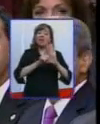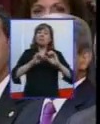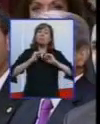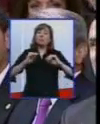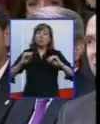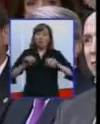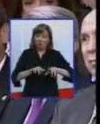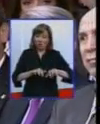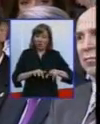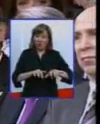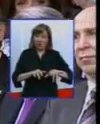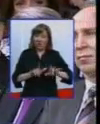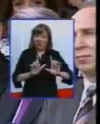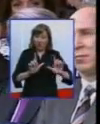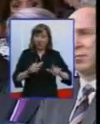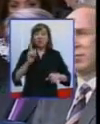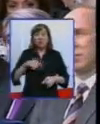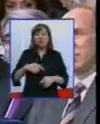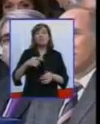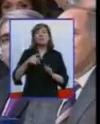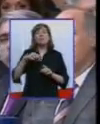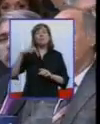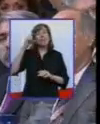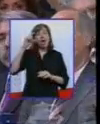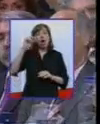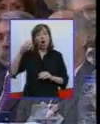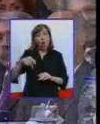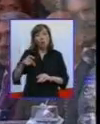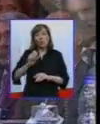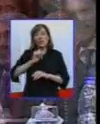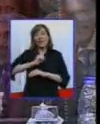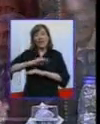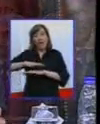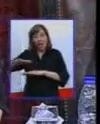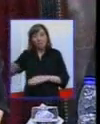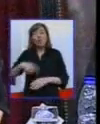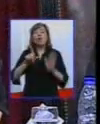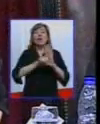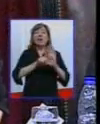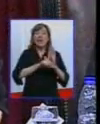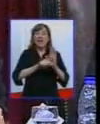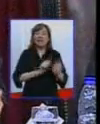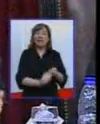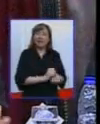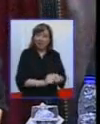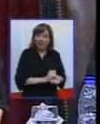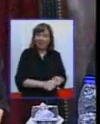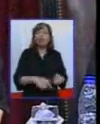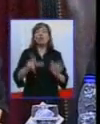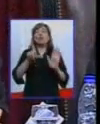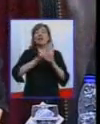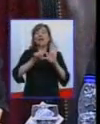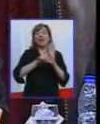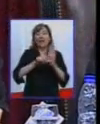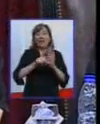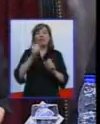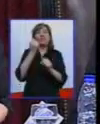software, queremos sacar el estatuto del peón rural, el tema de ley de lavado, penal tributaria,